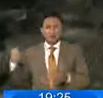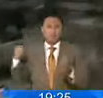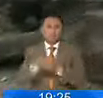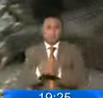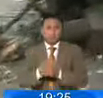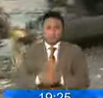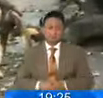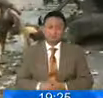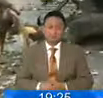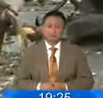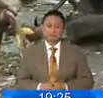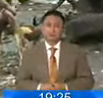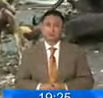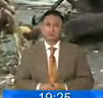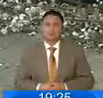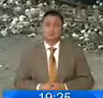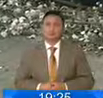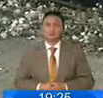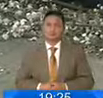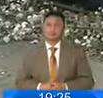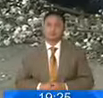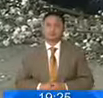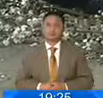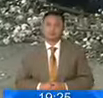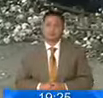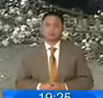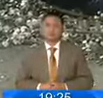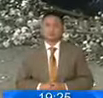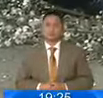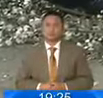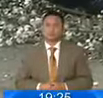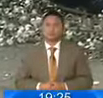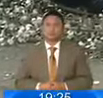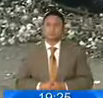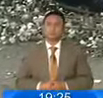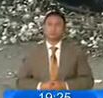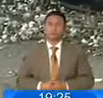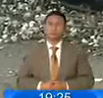percance de tránsito en la capital. Informó Miguel Ángel Bedoya.